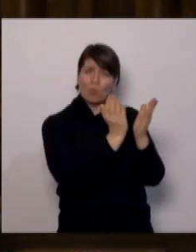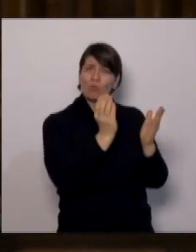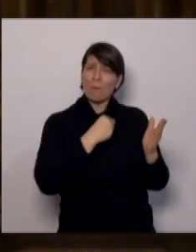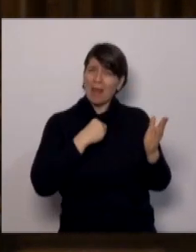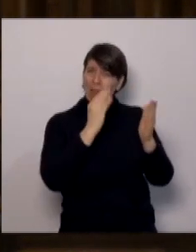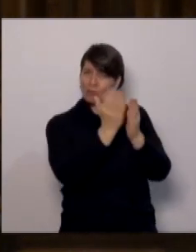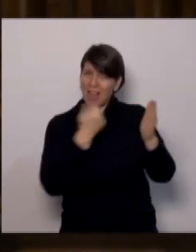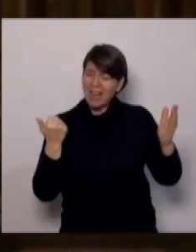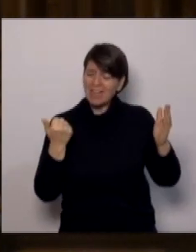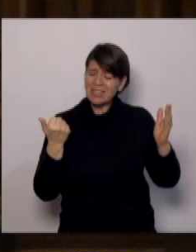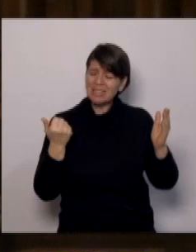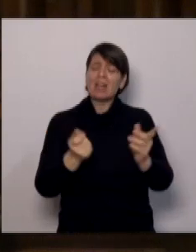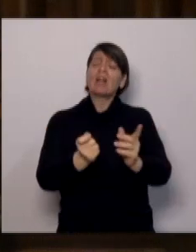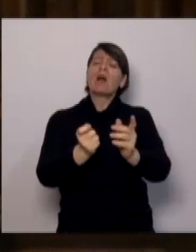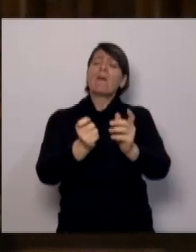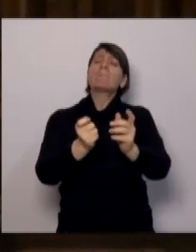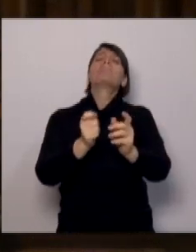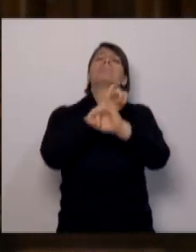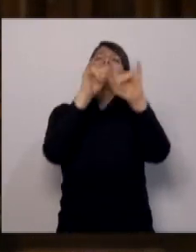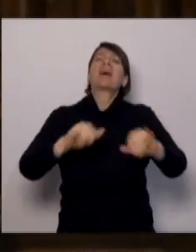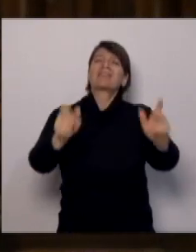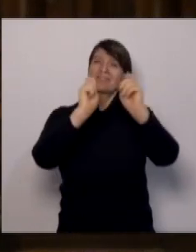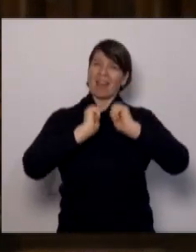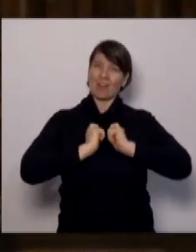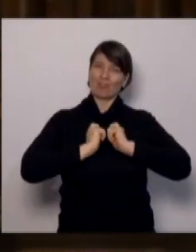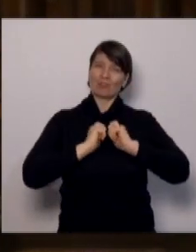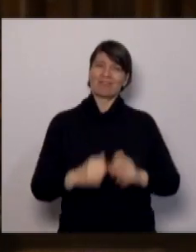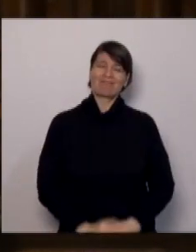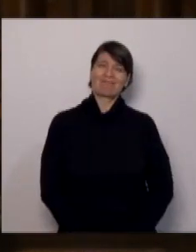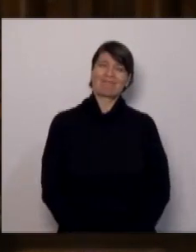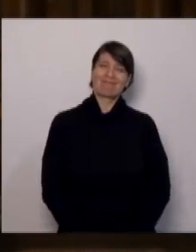el pecado del mundo, danos la paz.